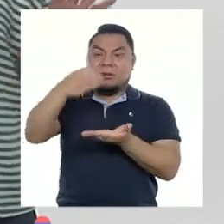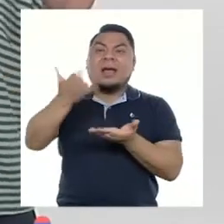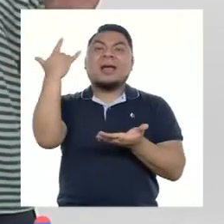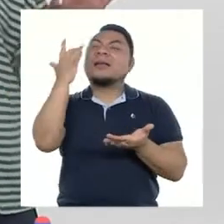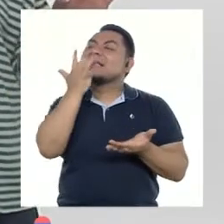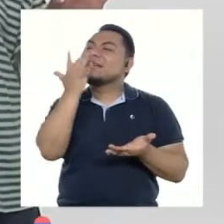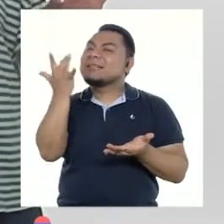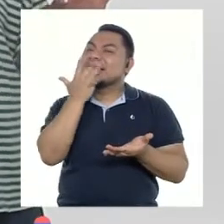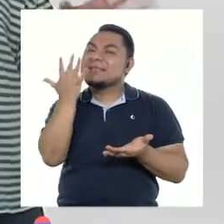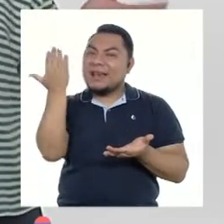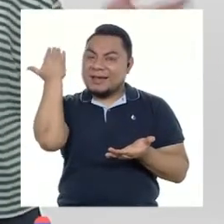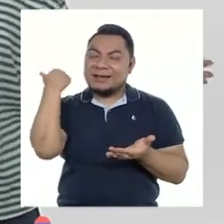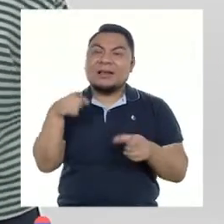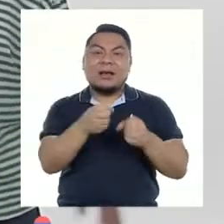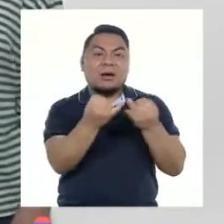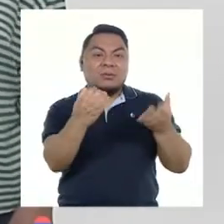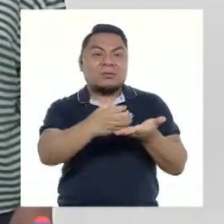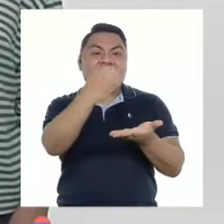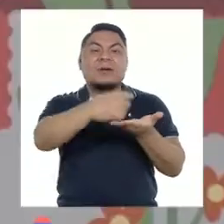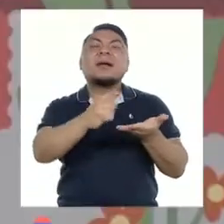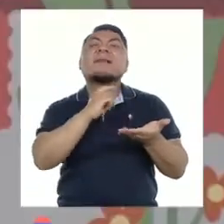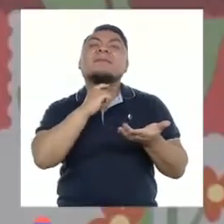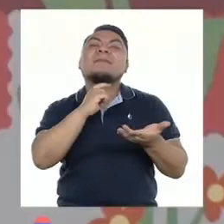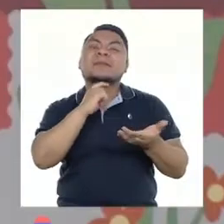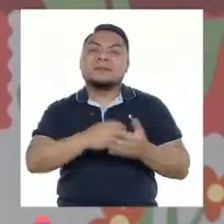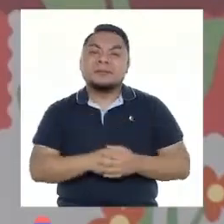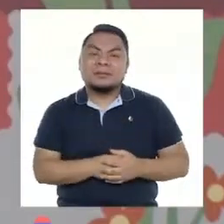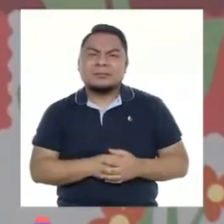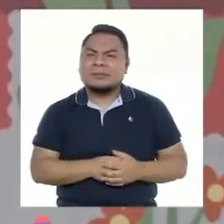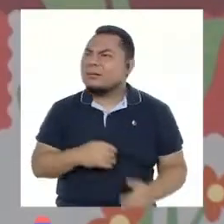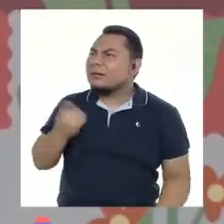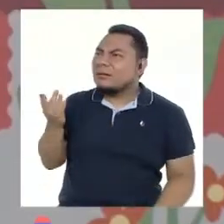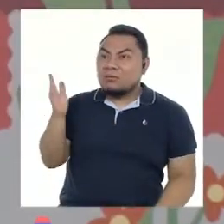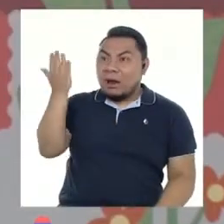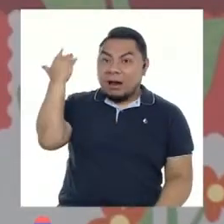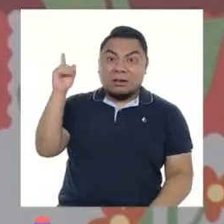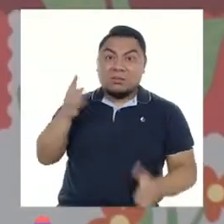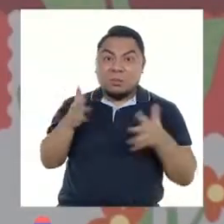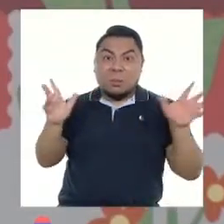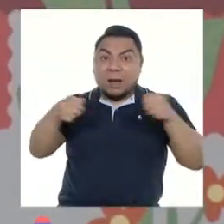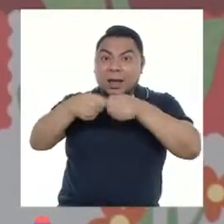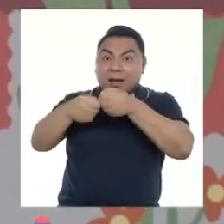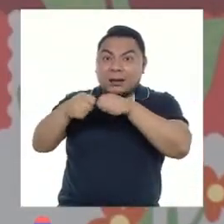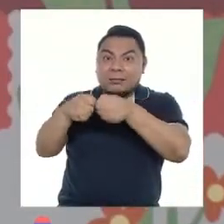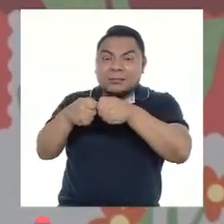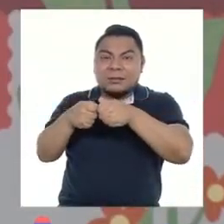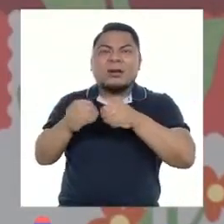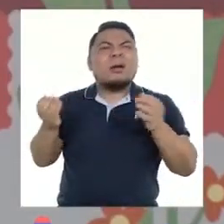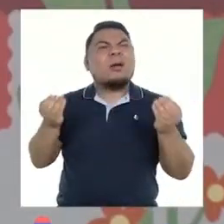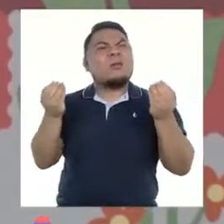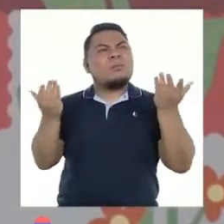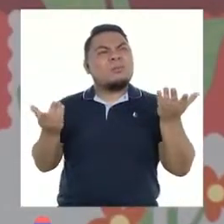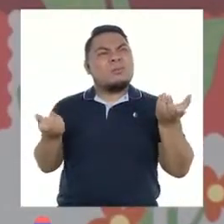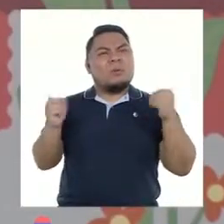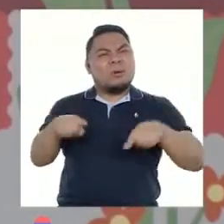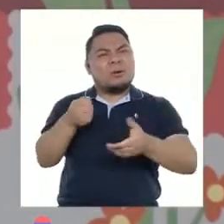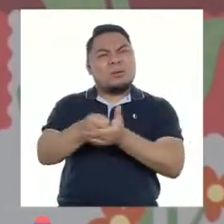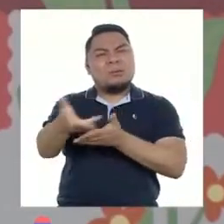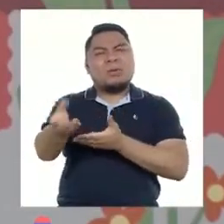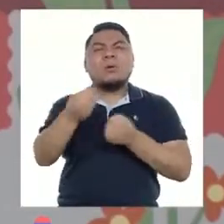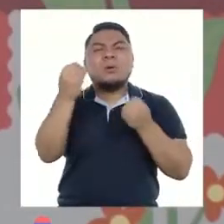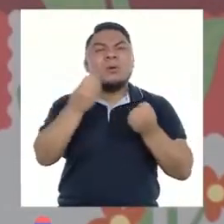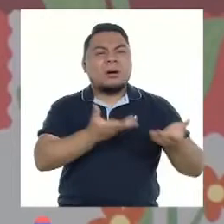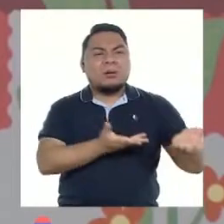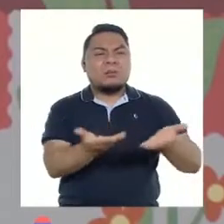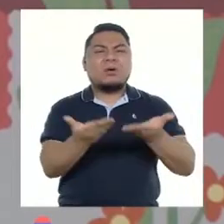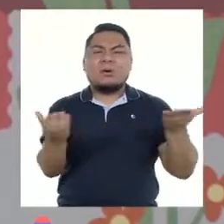vidrio y algunos otros envases eran de metal. ¿No existía el plástico? ¿Y entonces, cuando comprabas, cómo